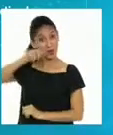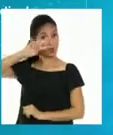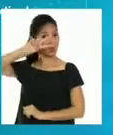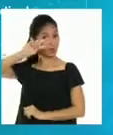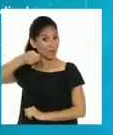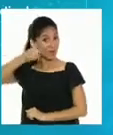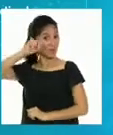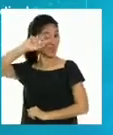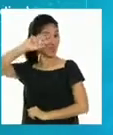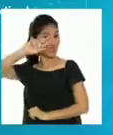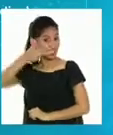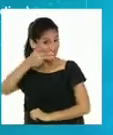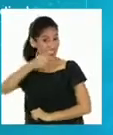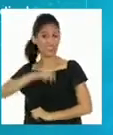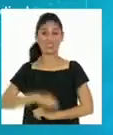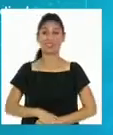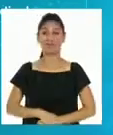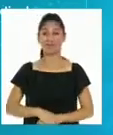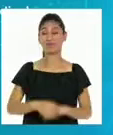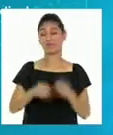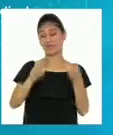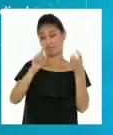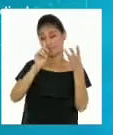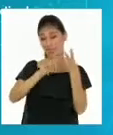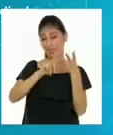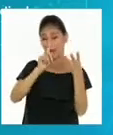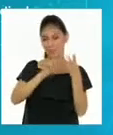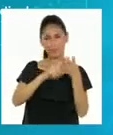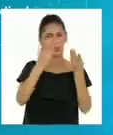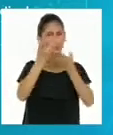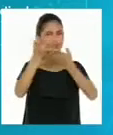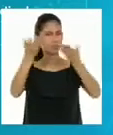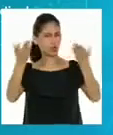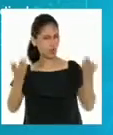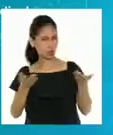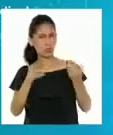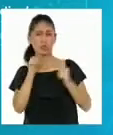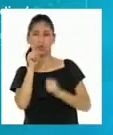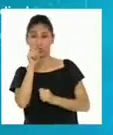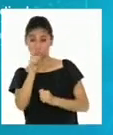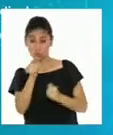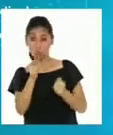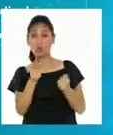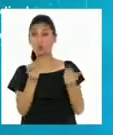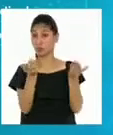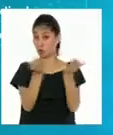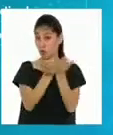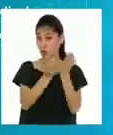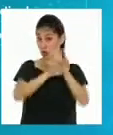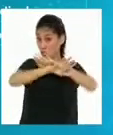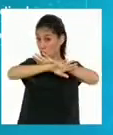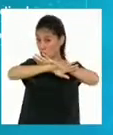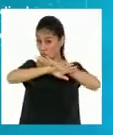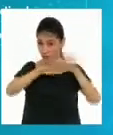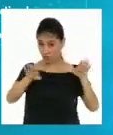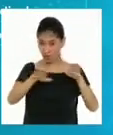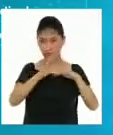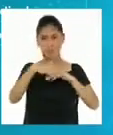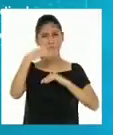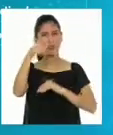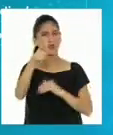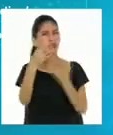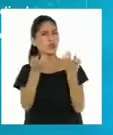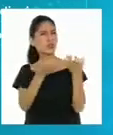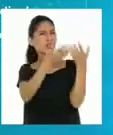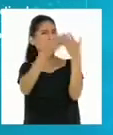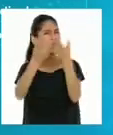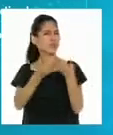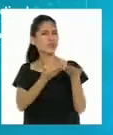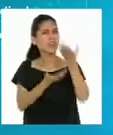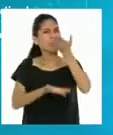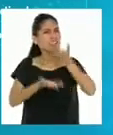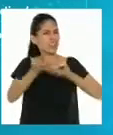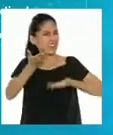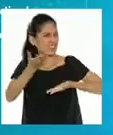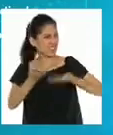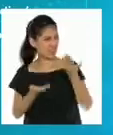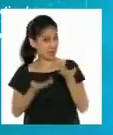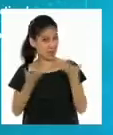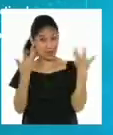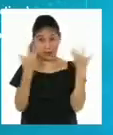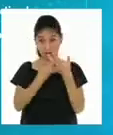tercero. La profesión que quisiéramos seguir es una variable cualitativa nominal, pues es una categoría sin un